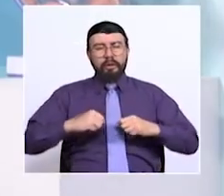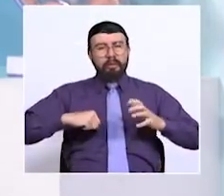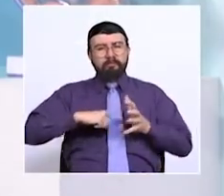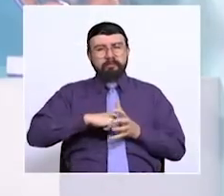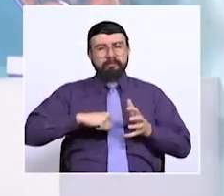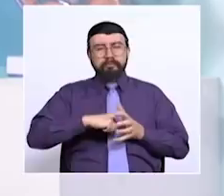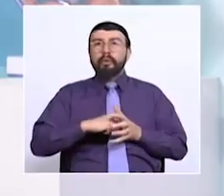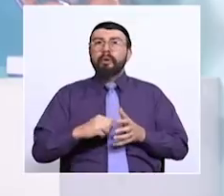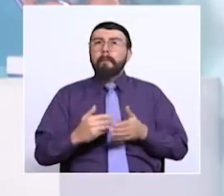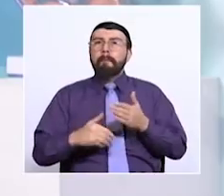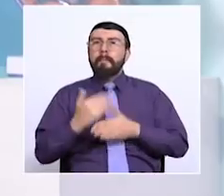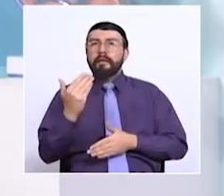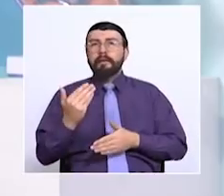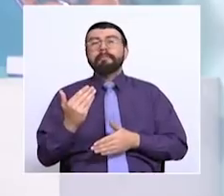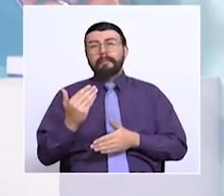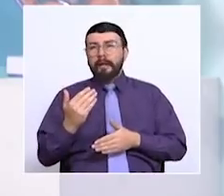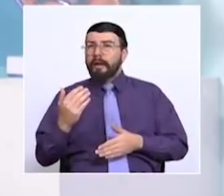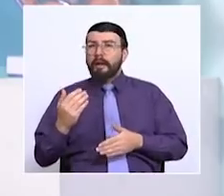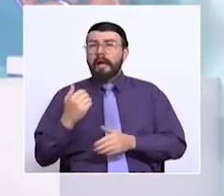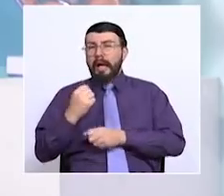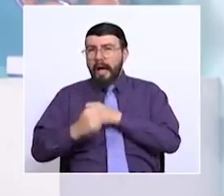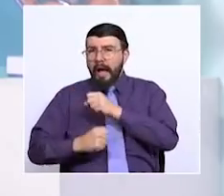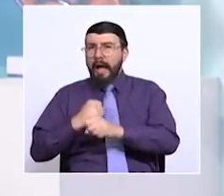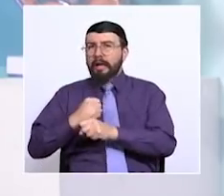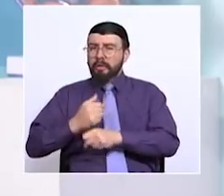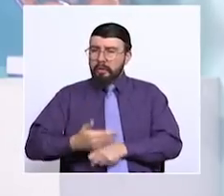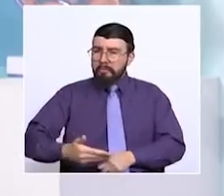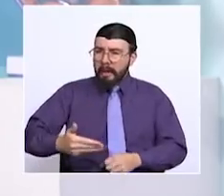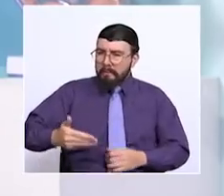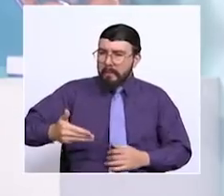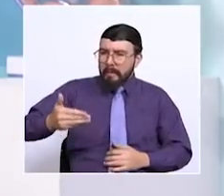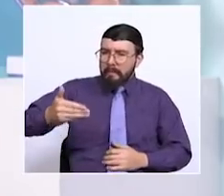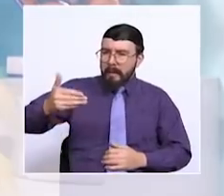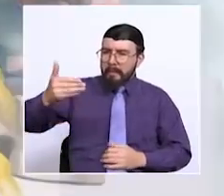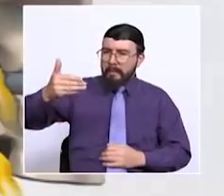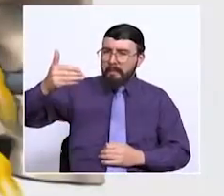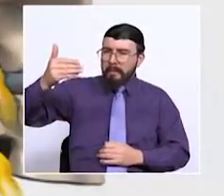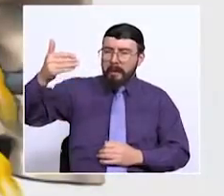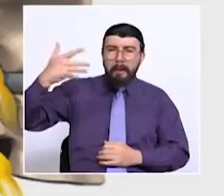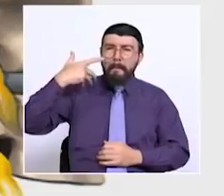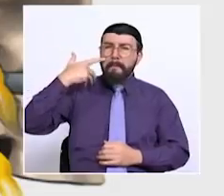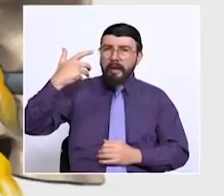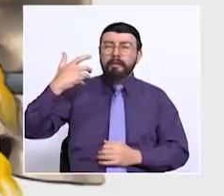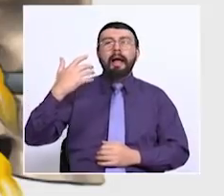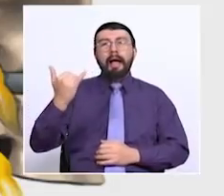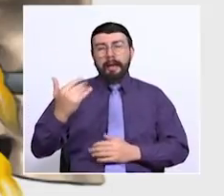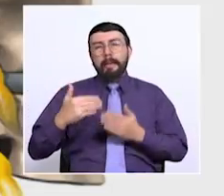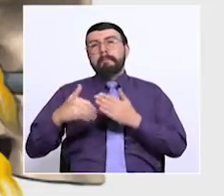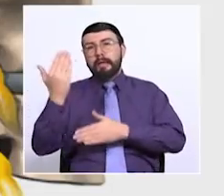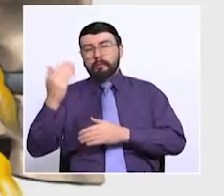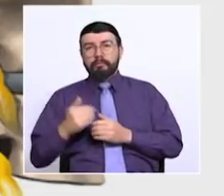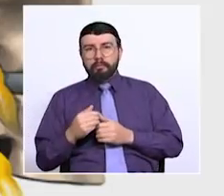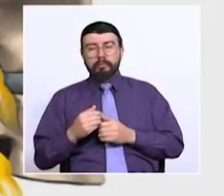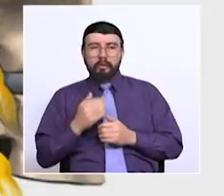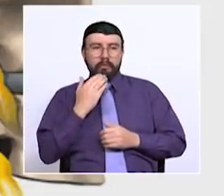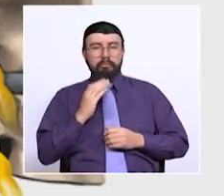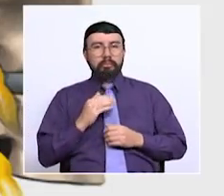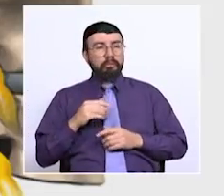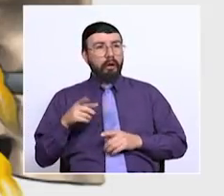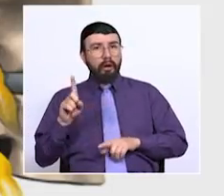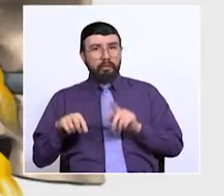edad. Incluso, un paréntesis para hacerlo, hay personas